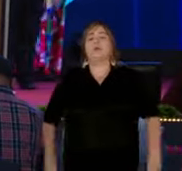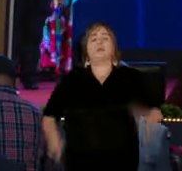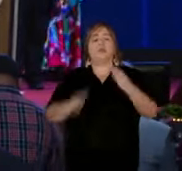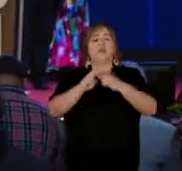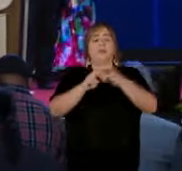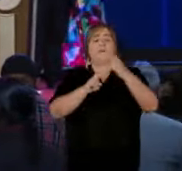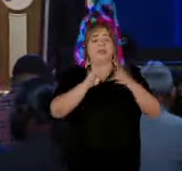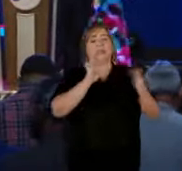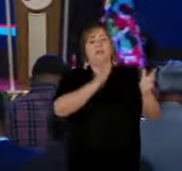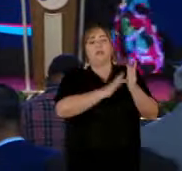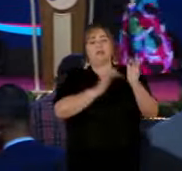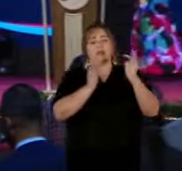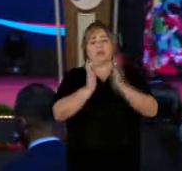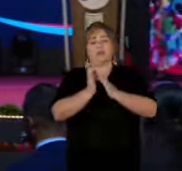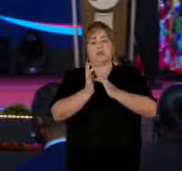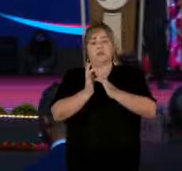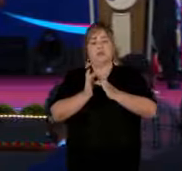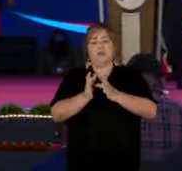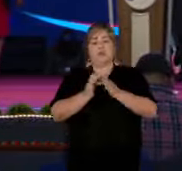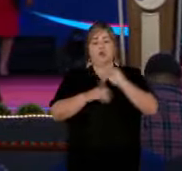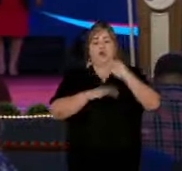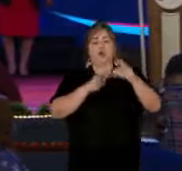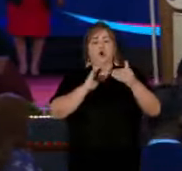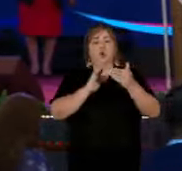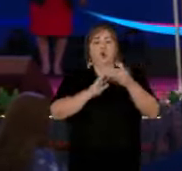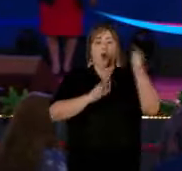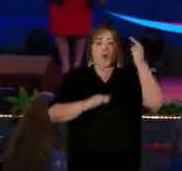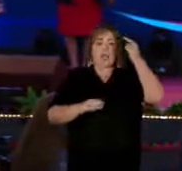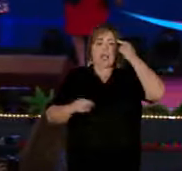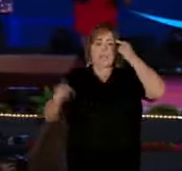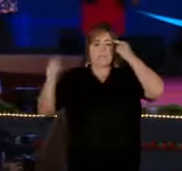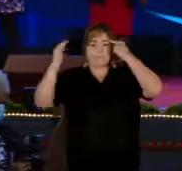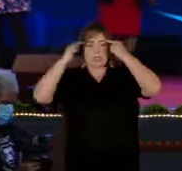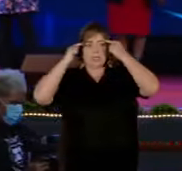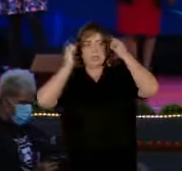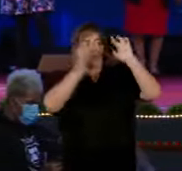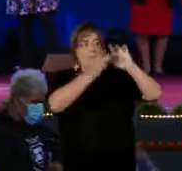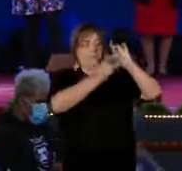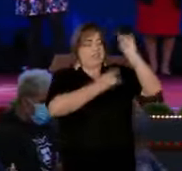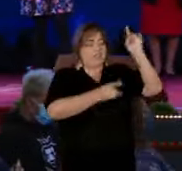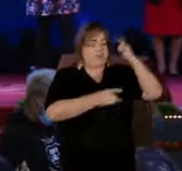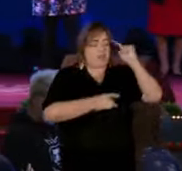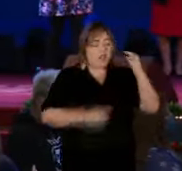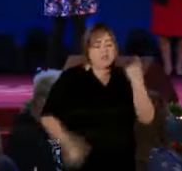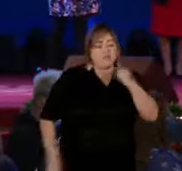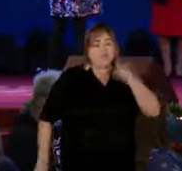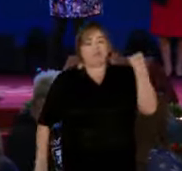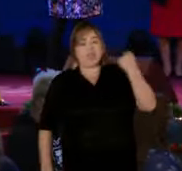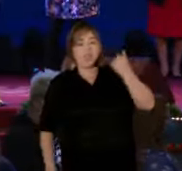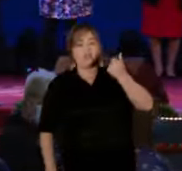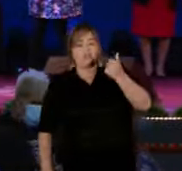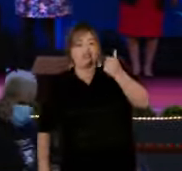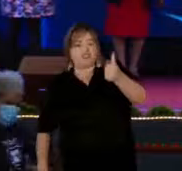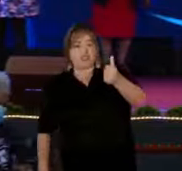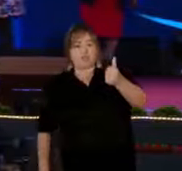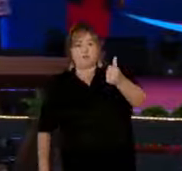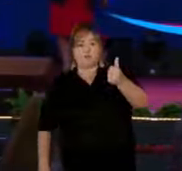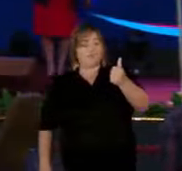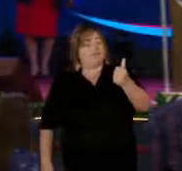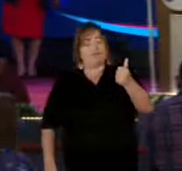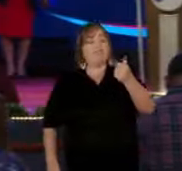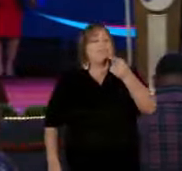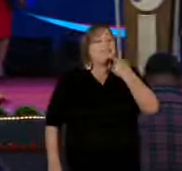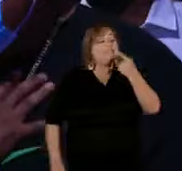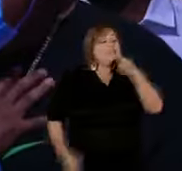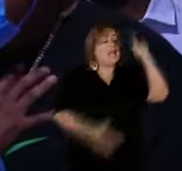de Jesús, todo lo que ataca, todo lo que estorba tu mente. Todo espíritu suicida, todo desánimo, se está moviendo el